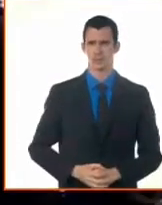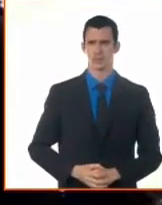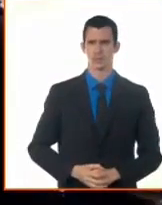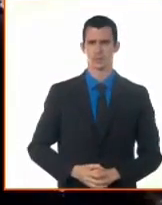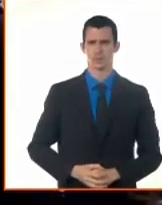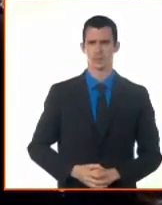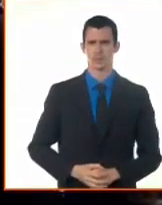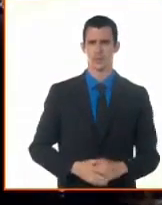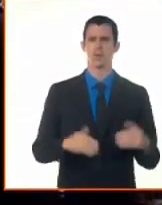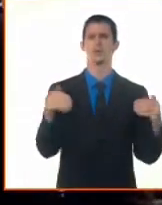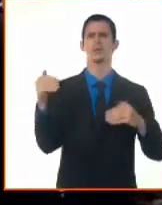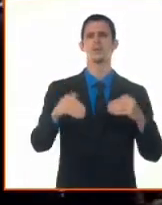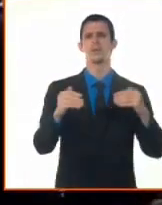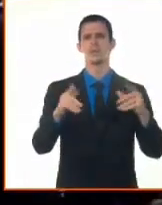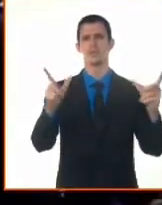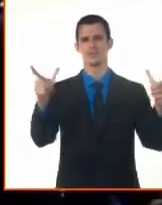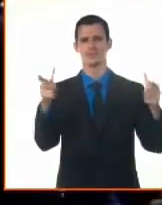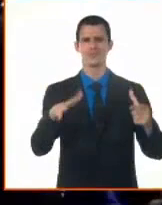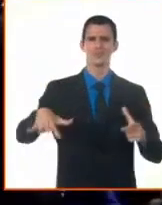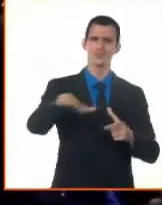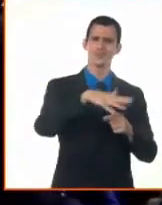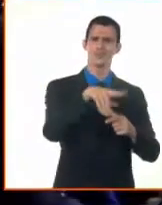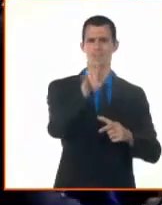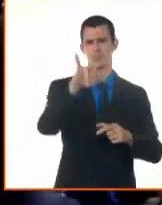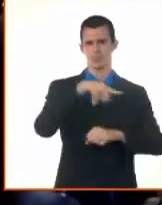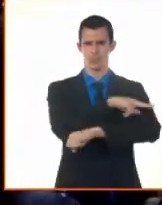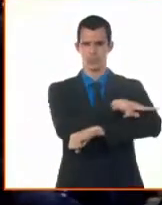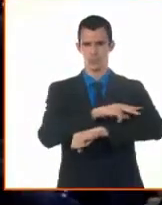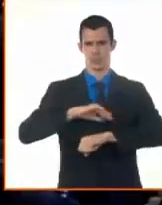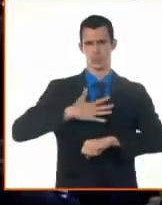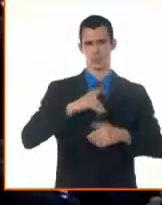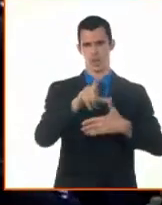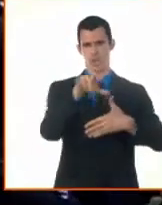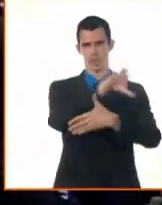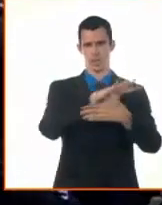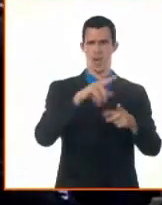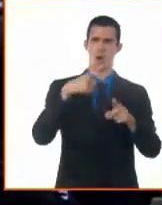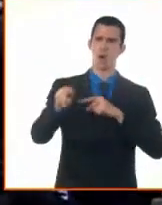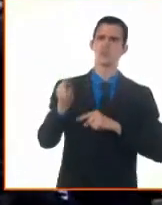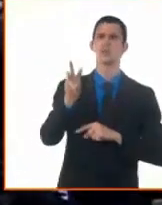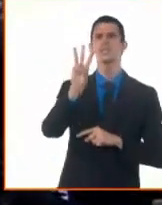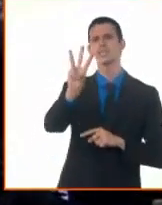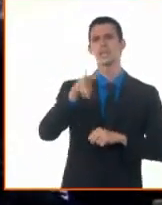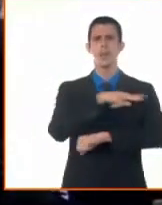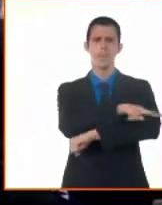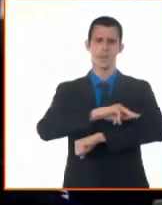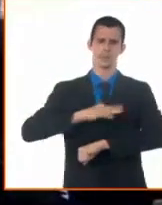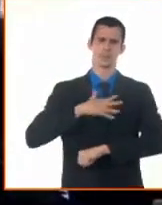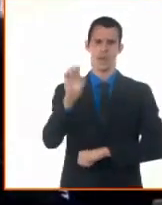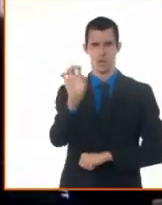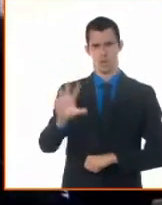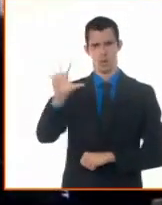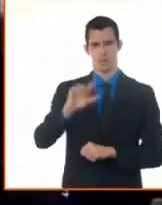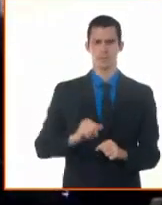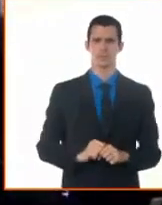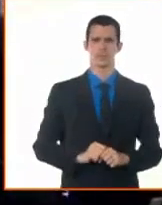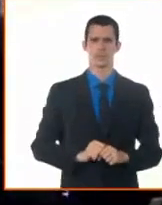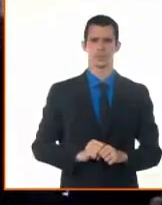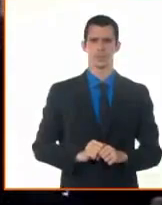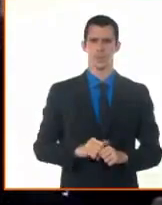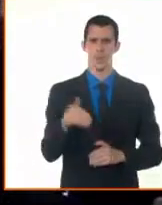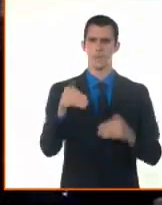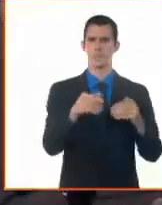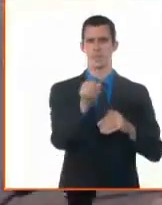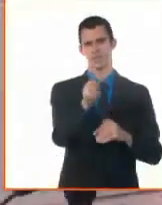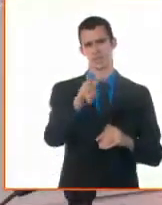internacional la representación de 19 países de latinoamérica y tres europeos incluyendo 13 presidentes